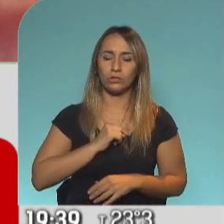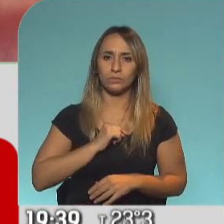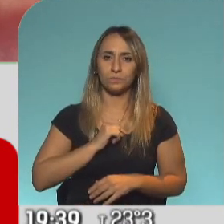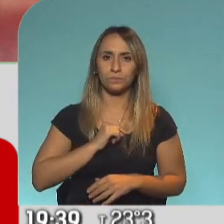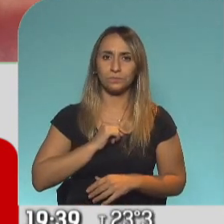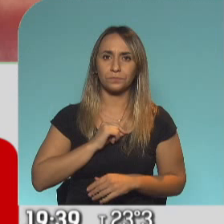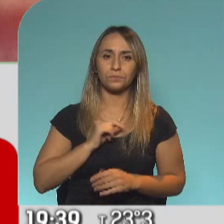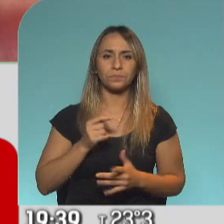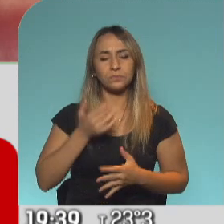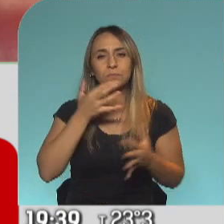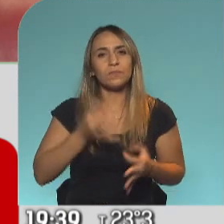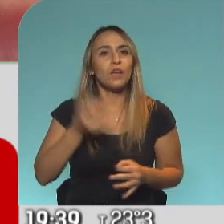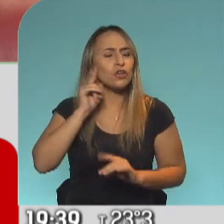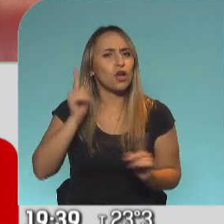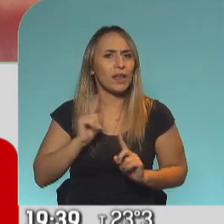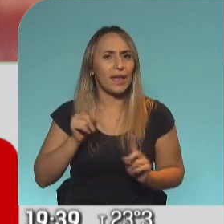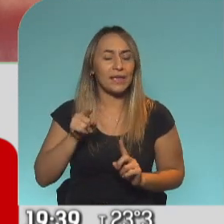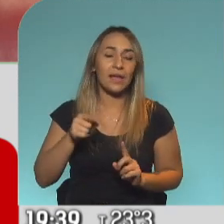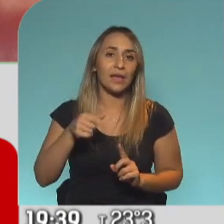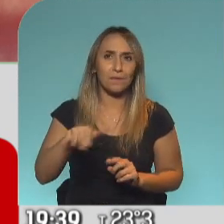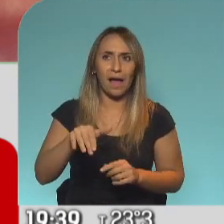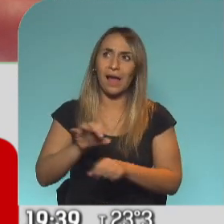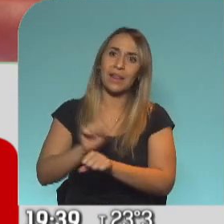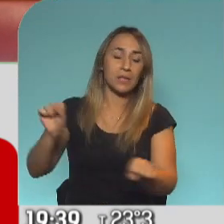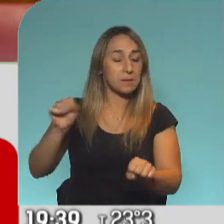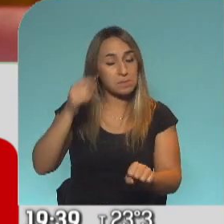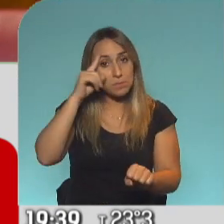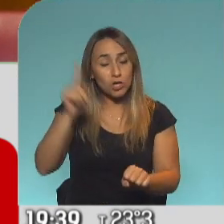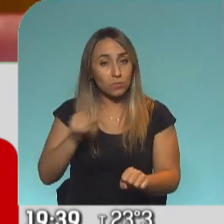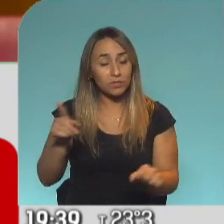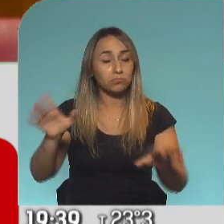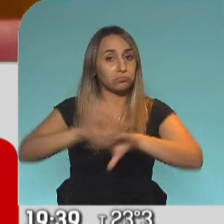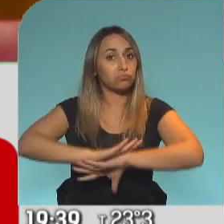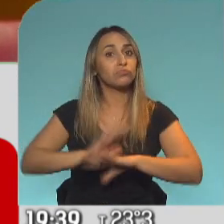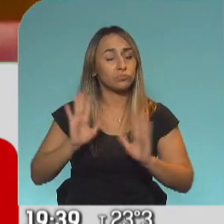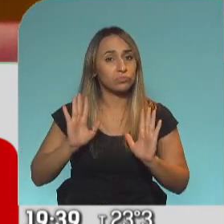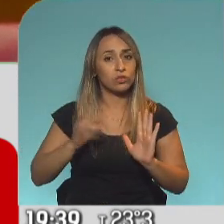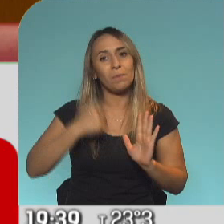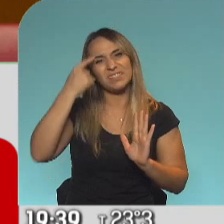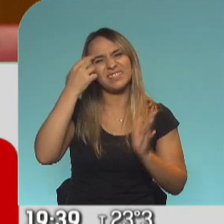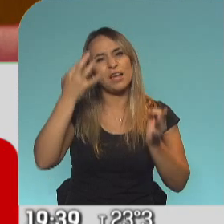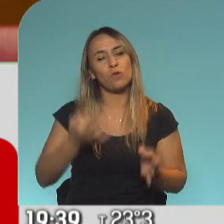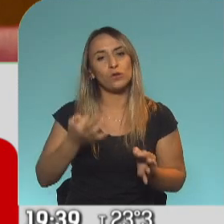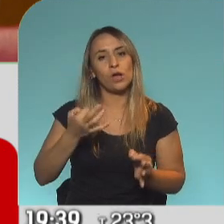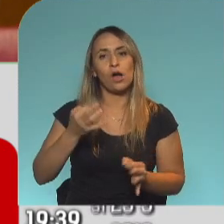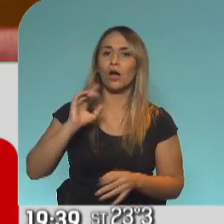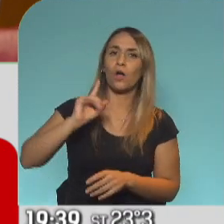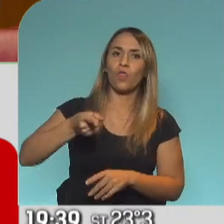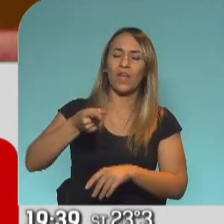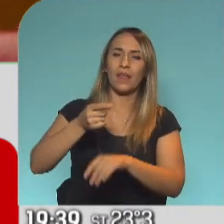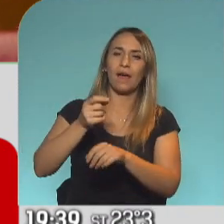La verdad que no creí que esto iba a suceder. A lo sumo creí que iban a darle como una condena